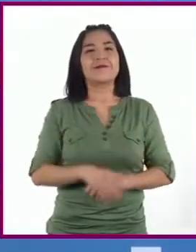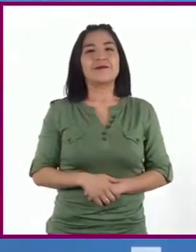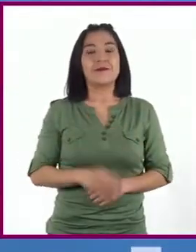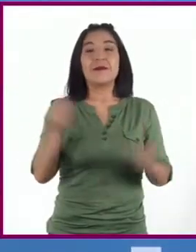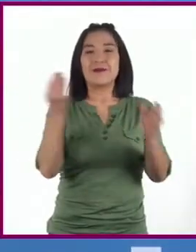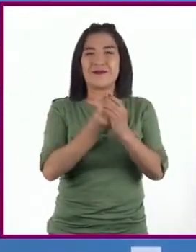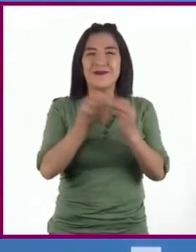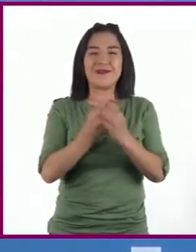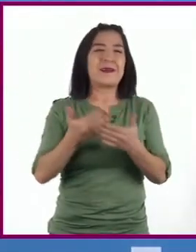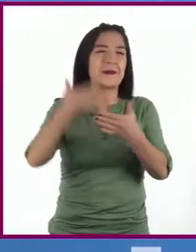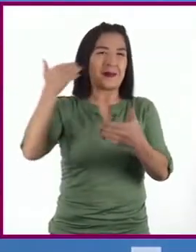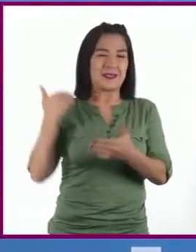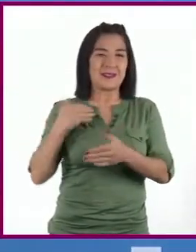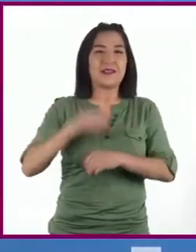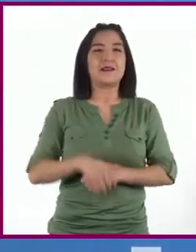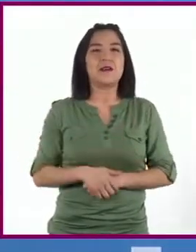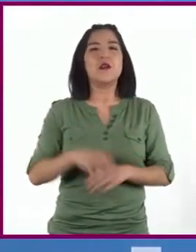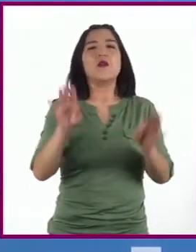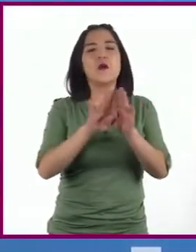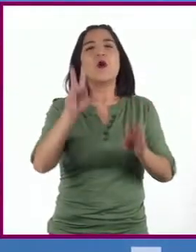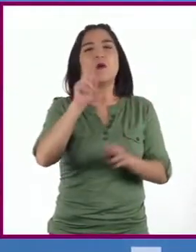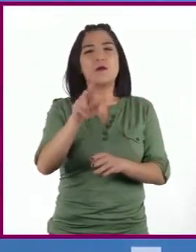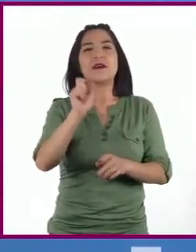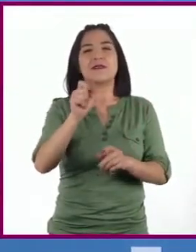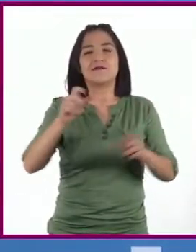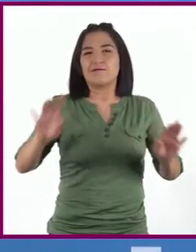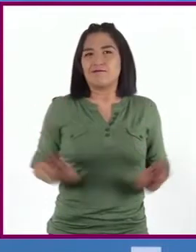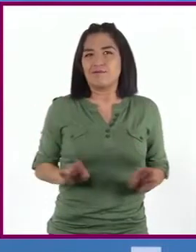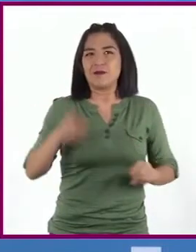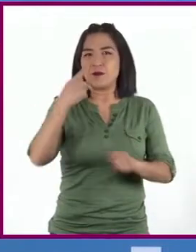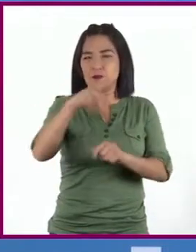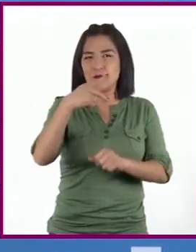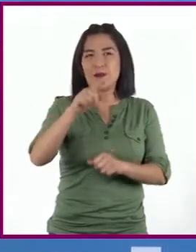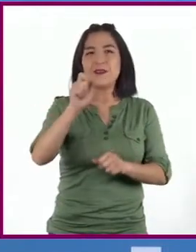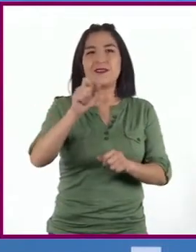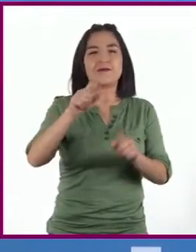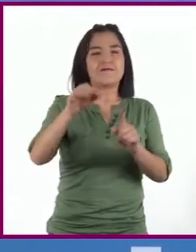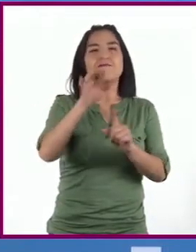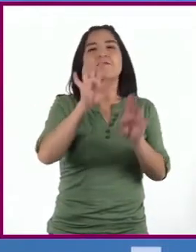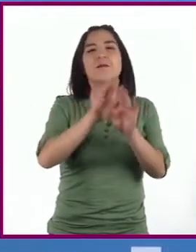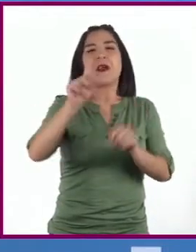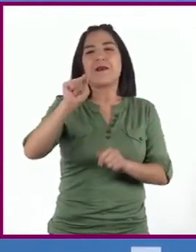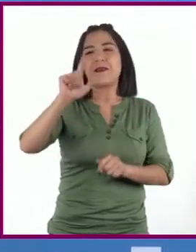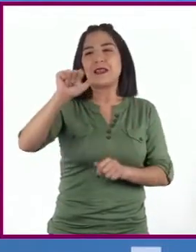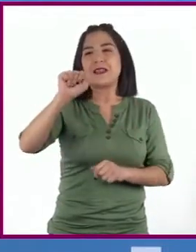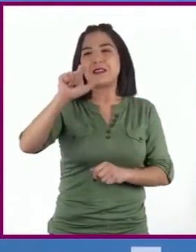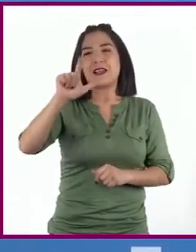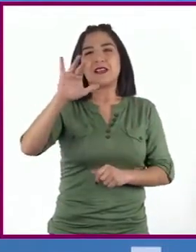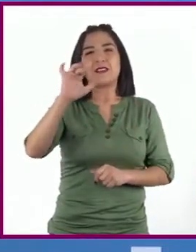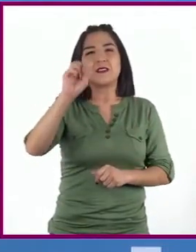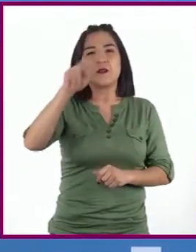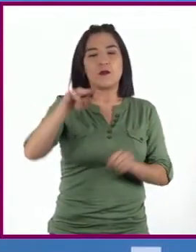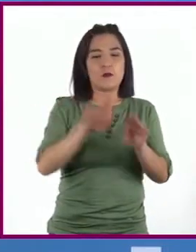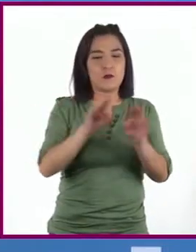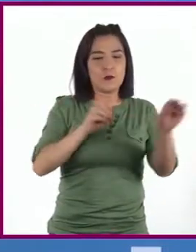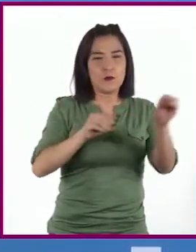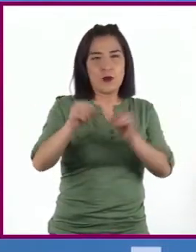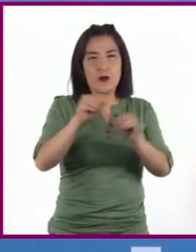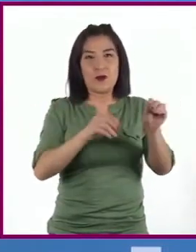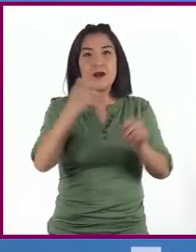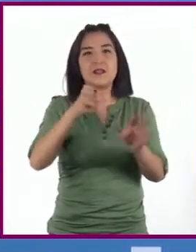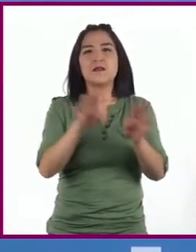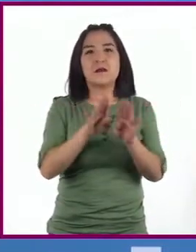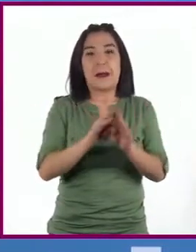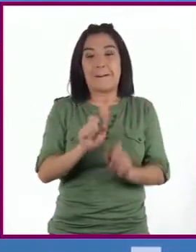En la sesión anterior trabajamos con propiedades de traslación, las cuales nos permiten mover una figura sin que ésta cambie de